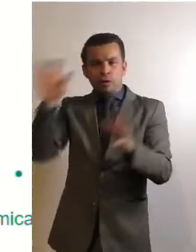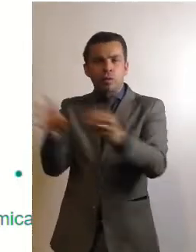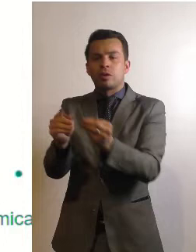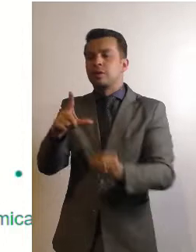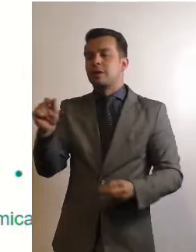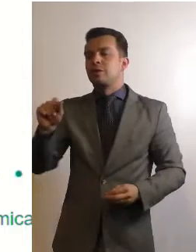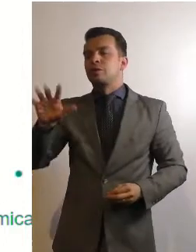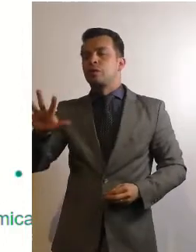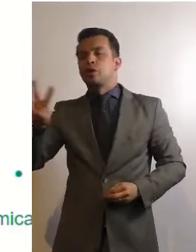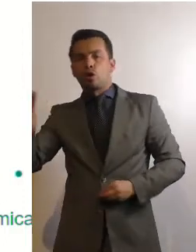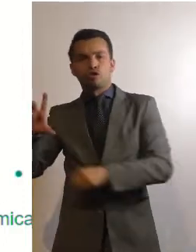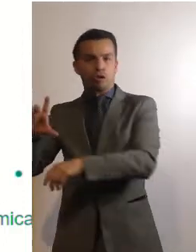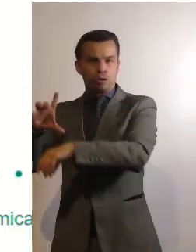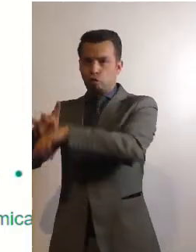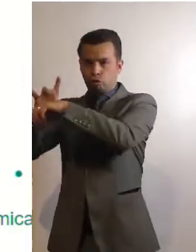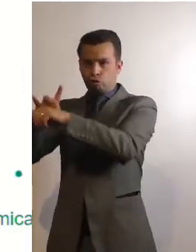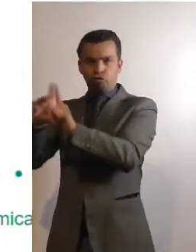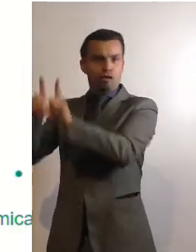doctores,